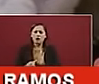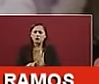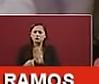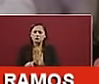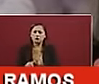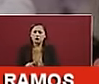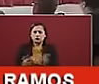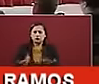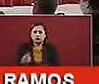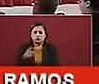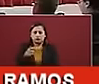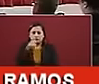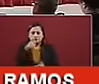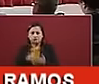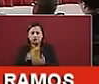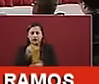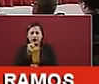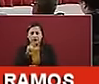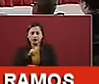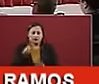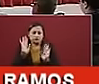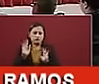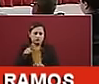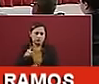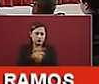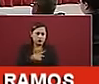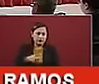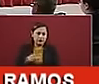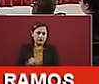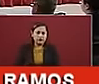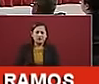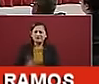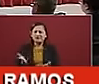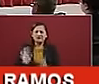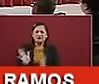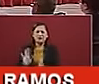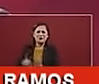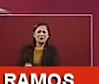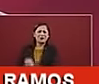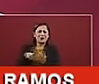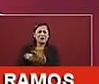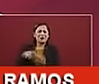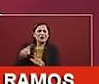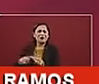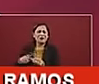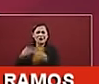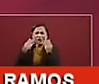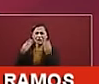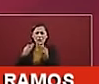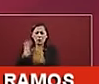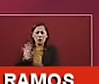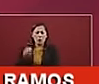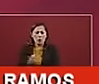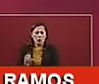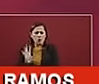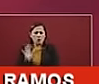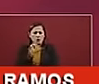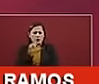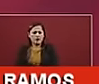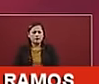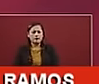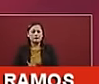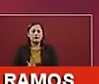este que no revelen las fuentes jorge no lo es obligatorio ni esta